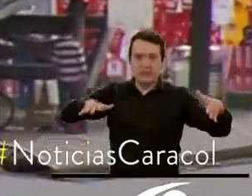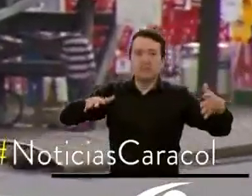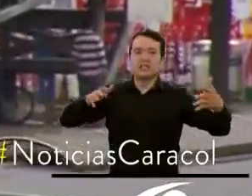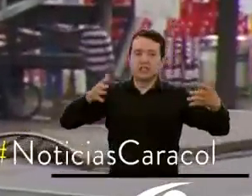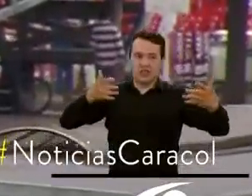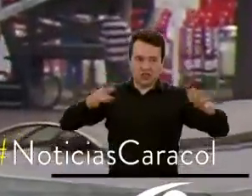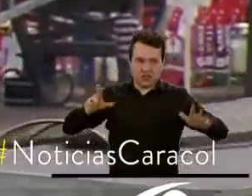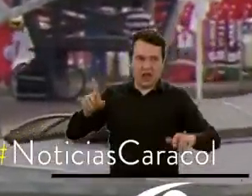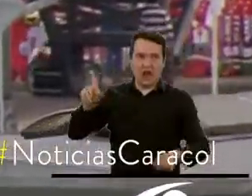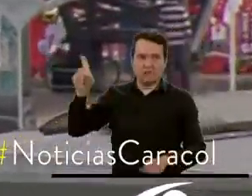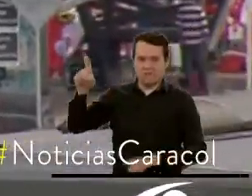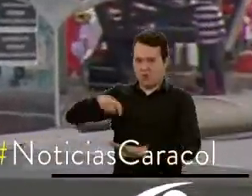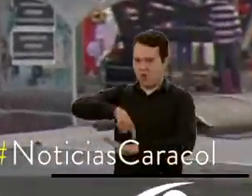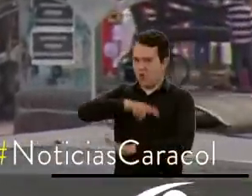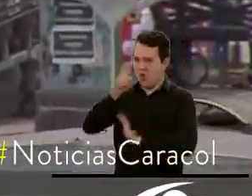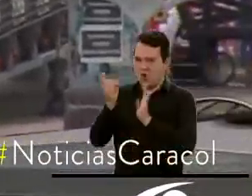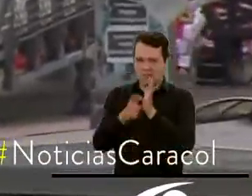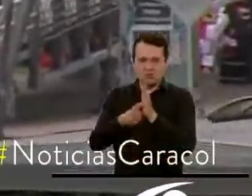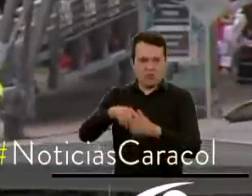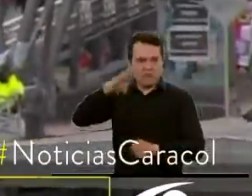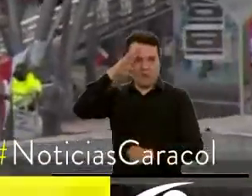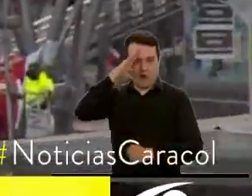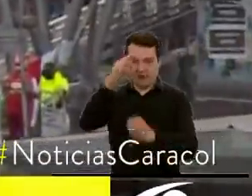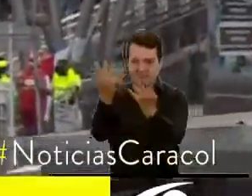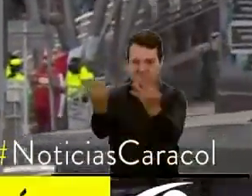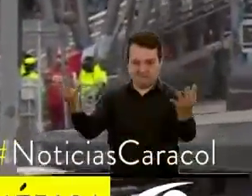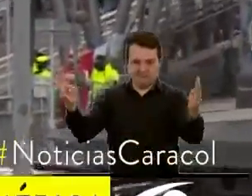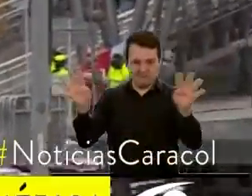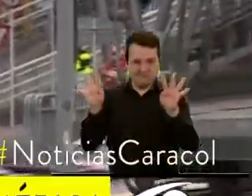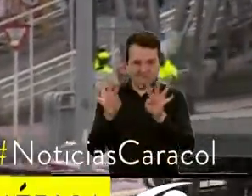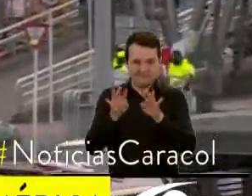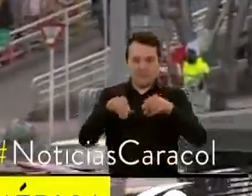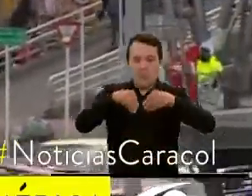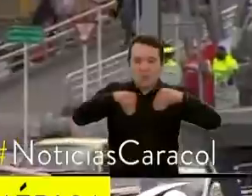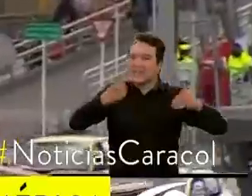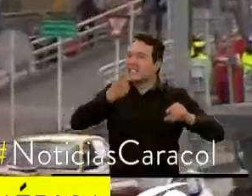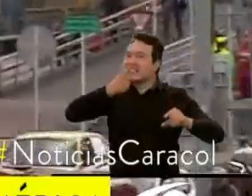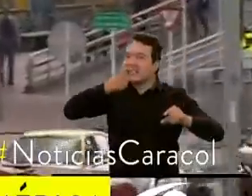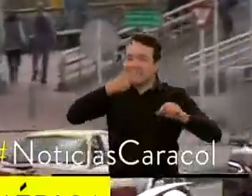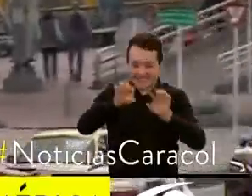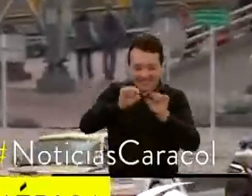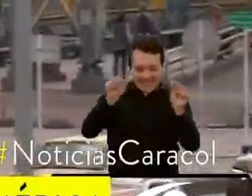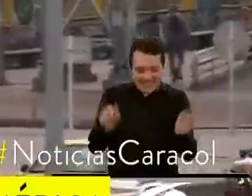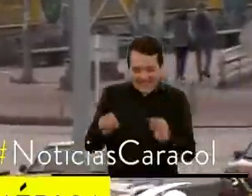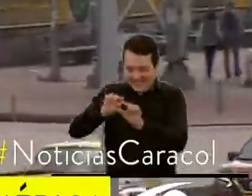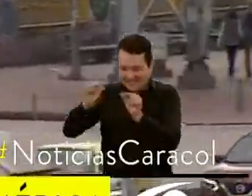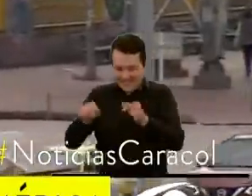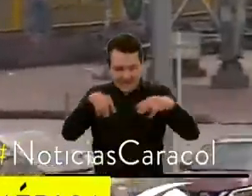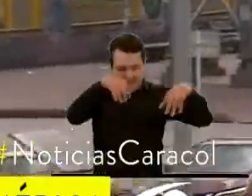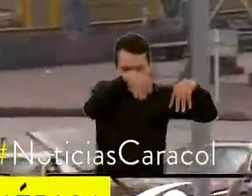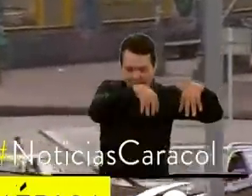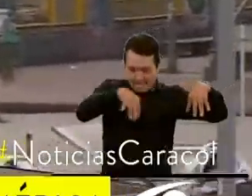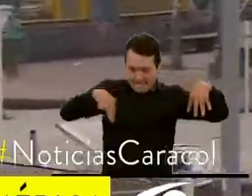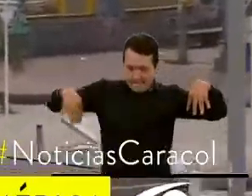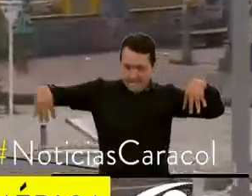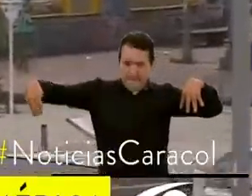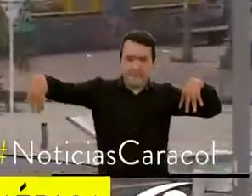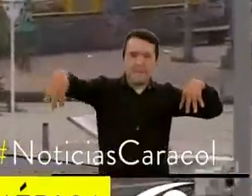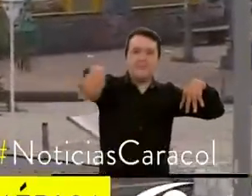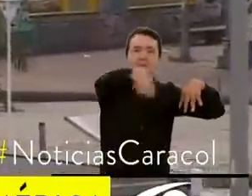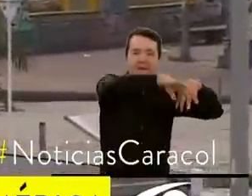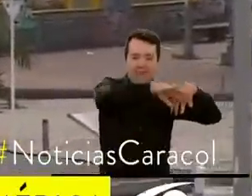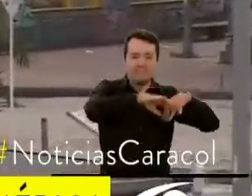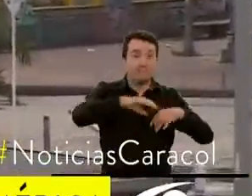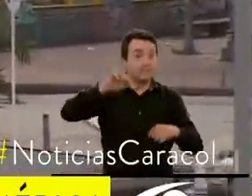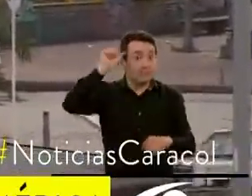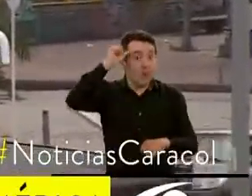el dispositivo por parte de seguridad, el emballado, se está manejando esta final como si hubiera el público. Recordemos que los hinchas no